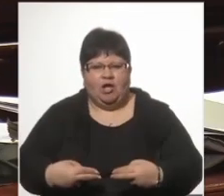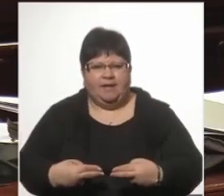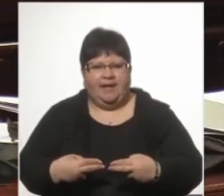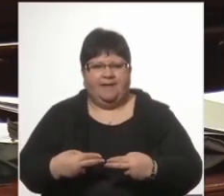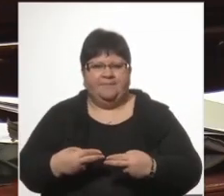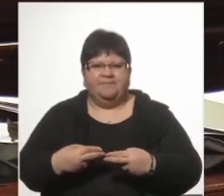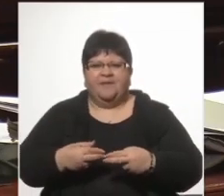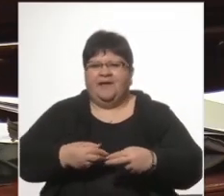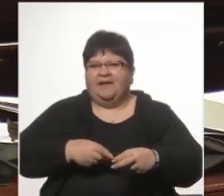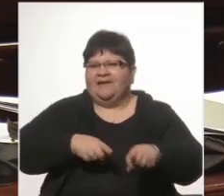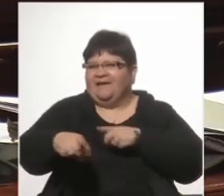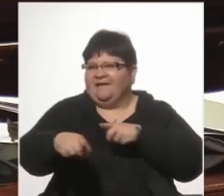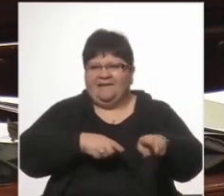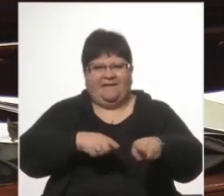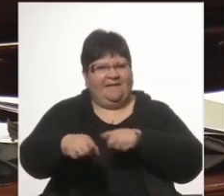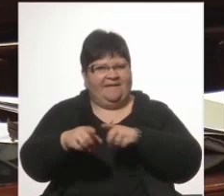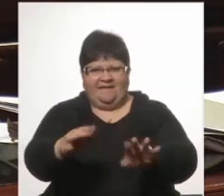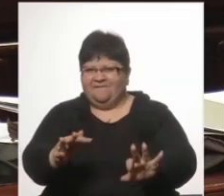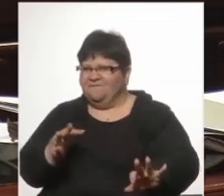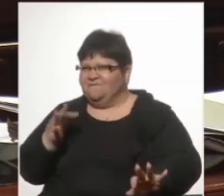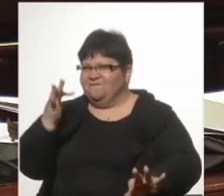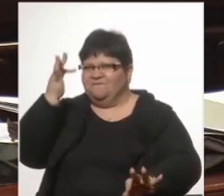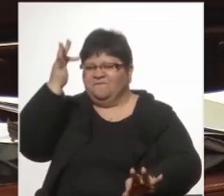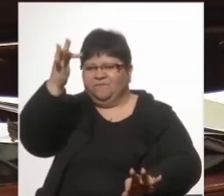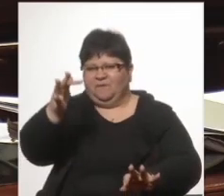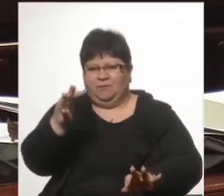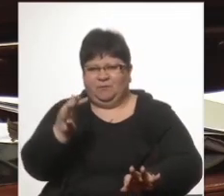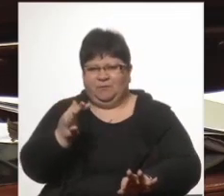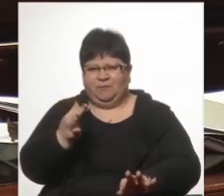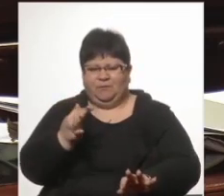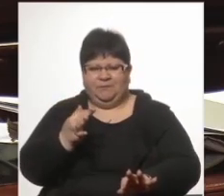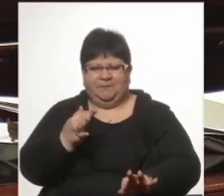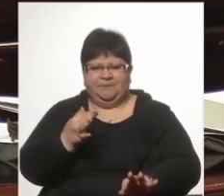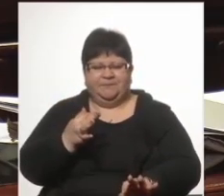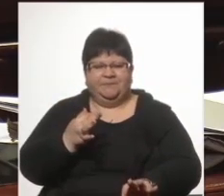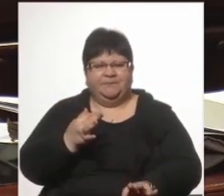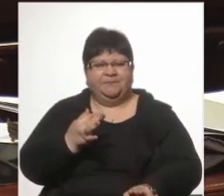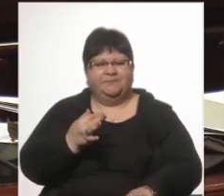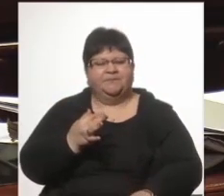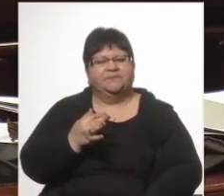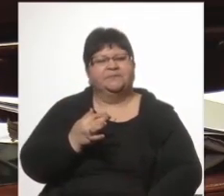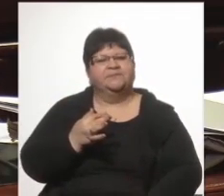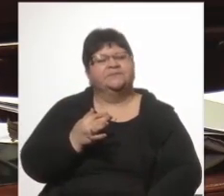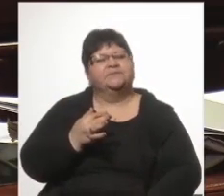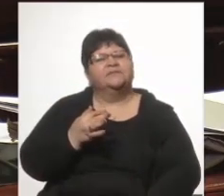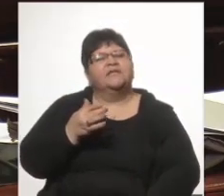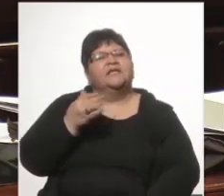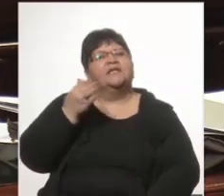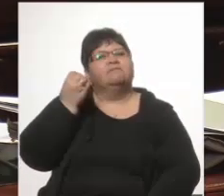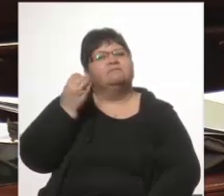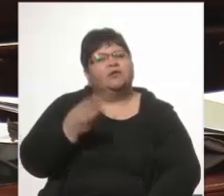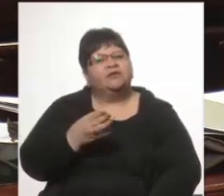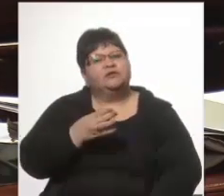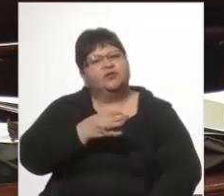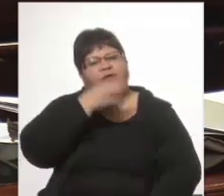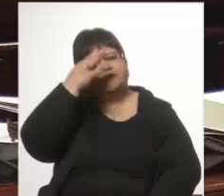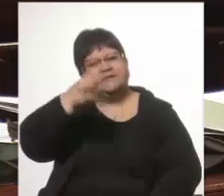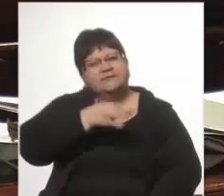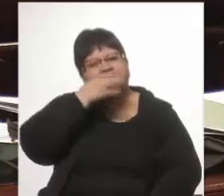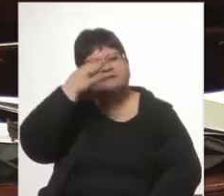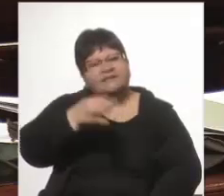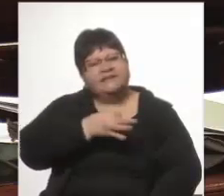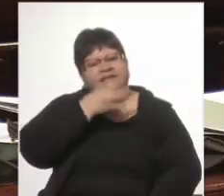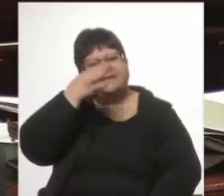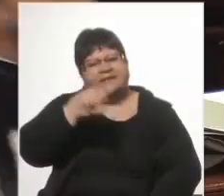carrera política. Es por ello que, refiriéndome a dicha situación, expresé en discurso de